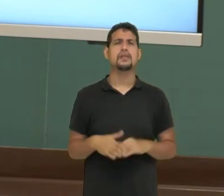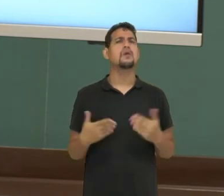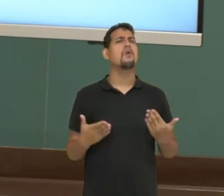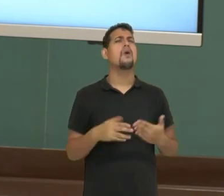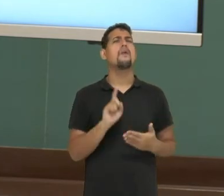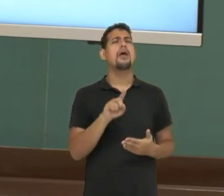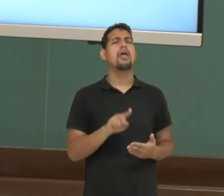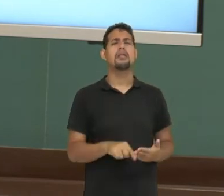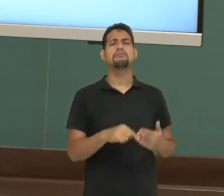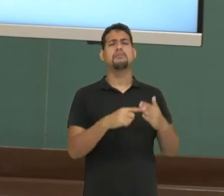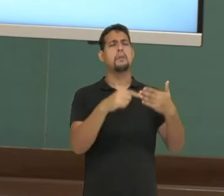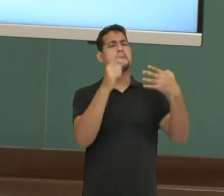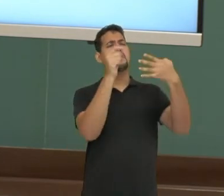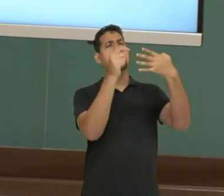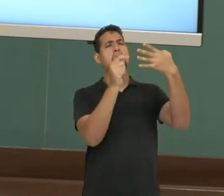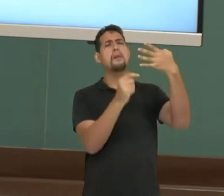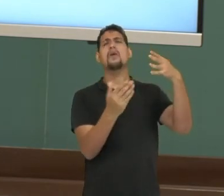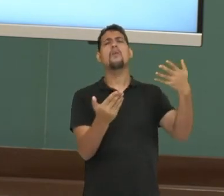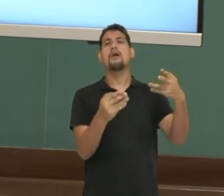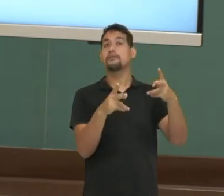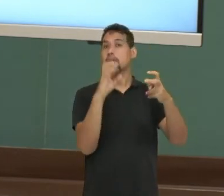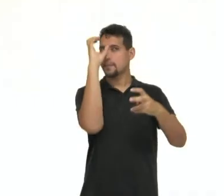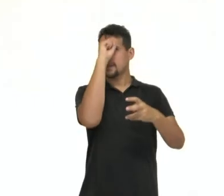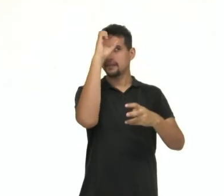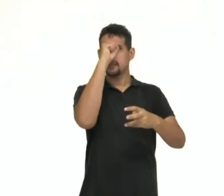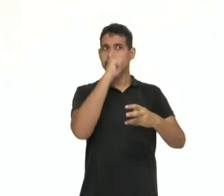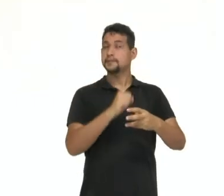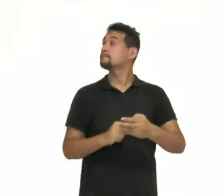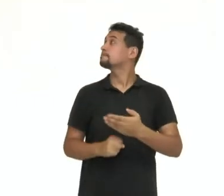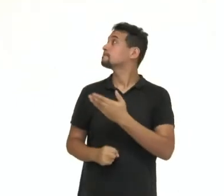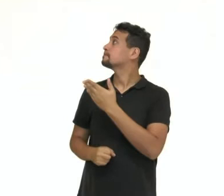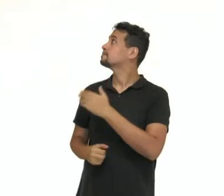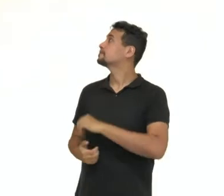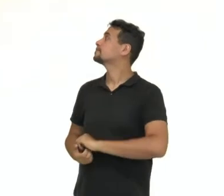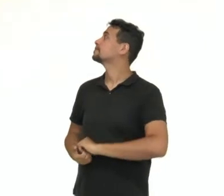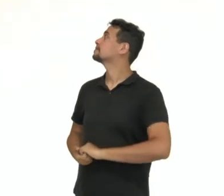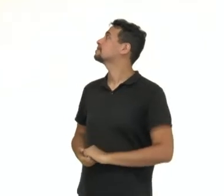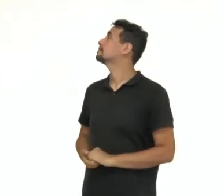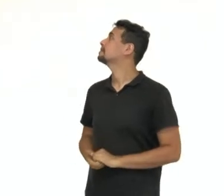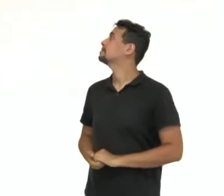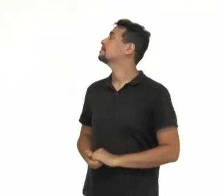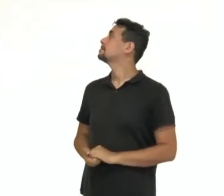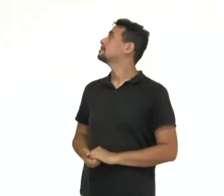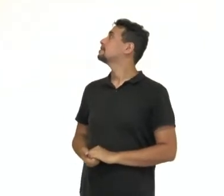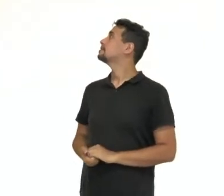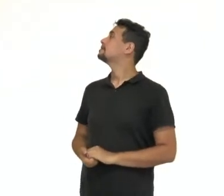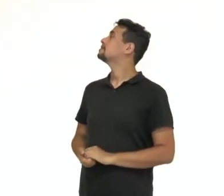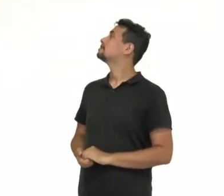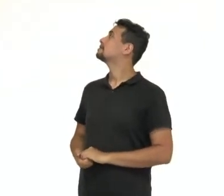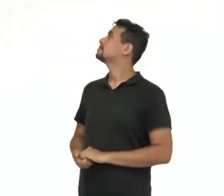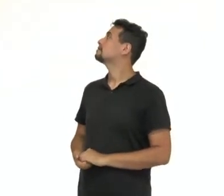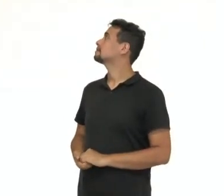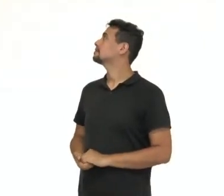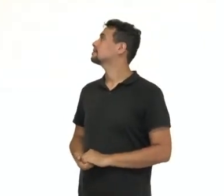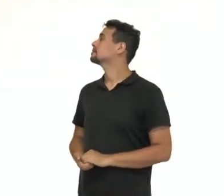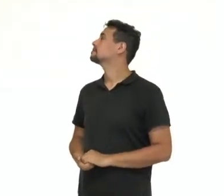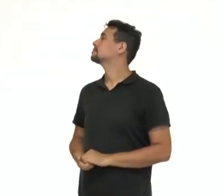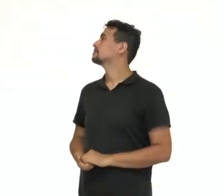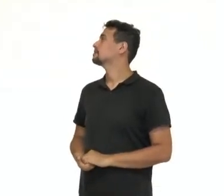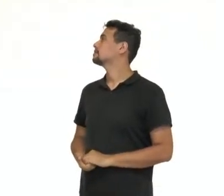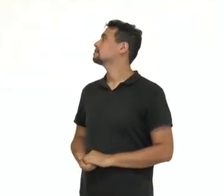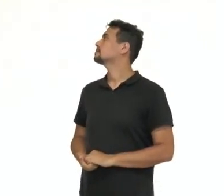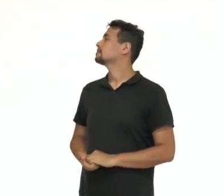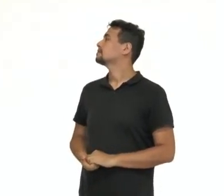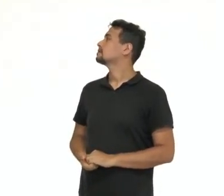são? Quais são essas palavrinhas? Vamos ver? La última vez, aquella vez, aquel día, en el